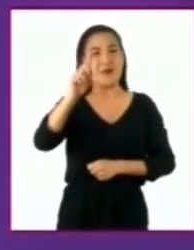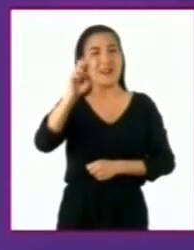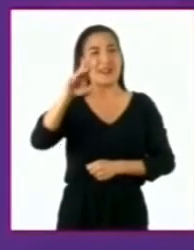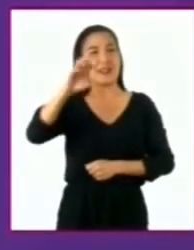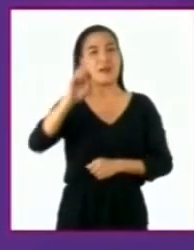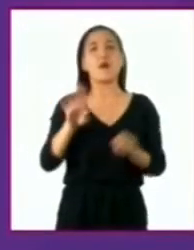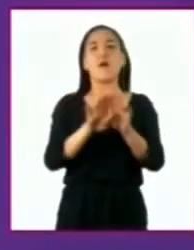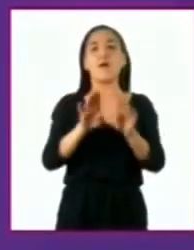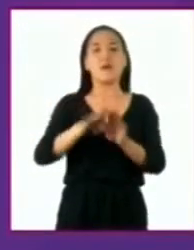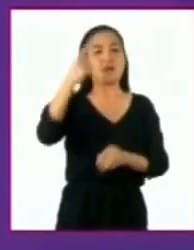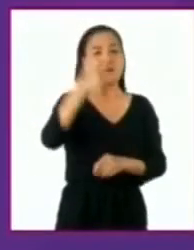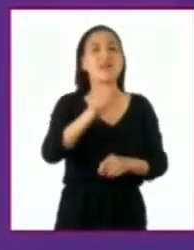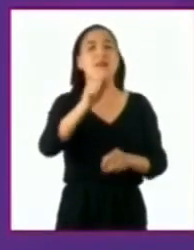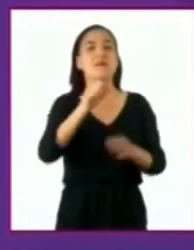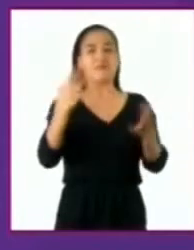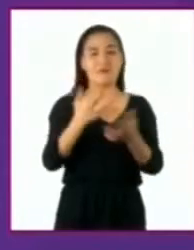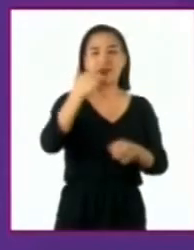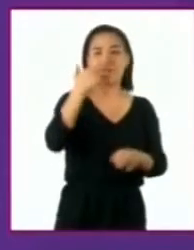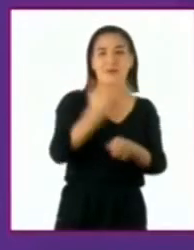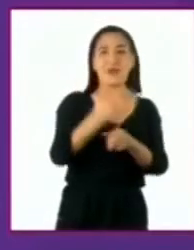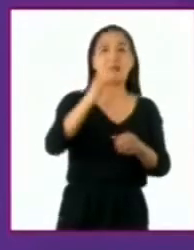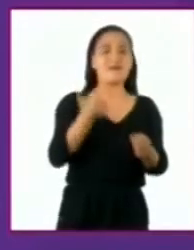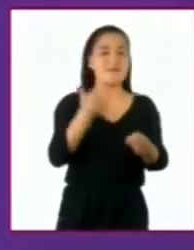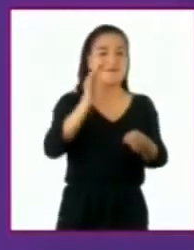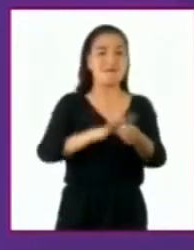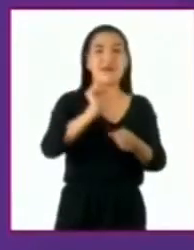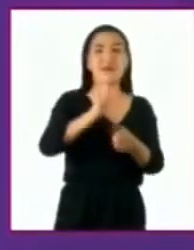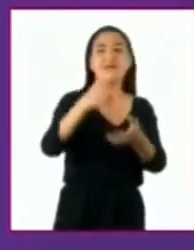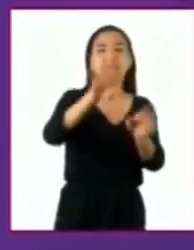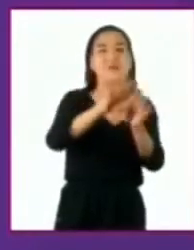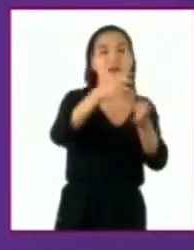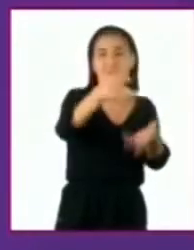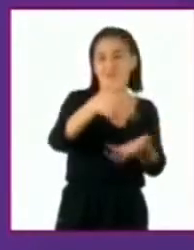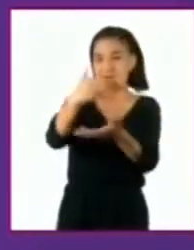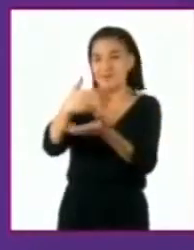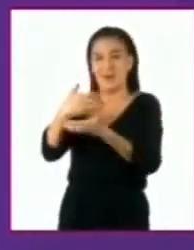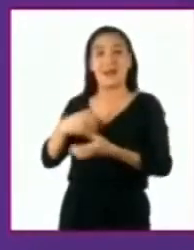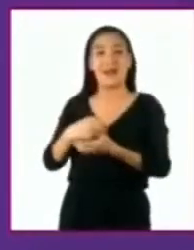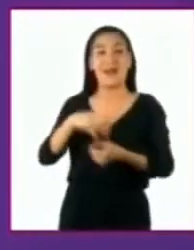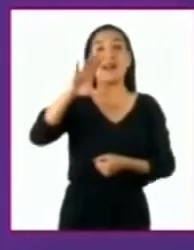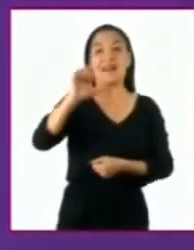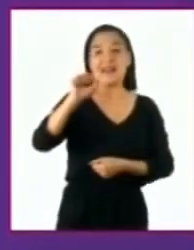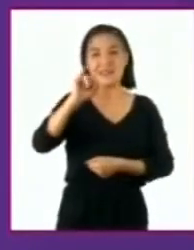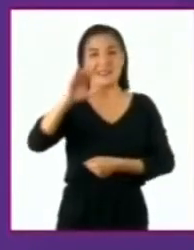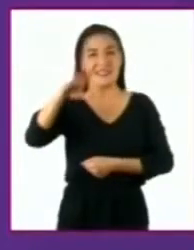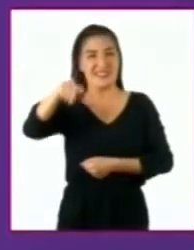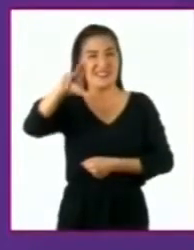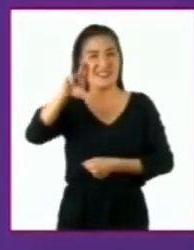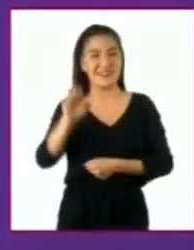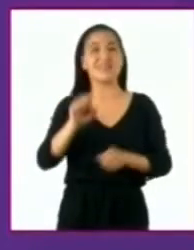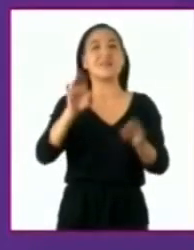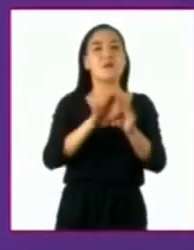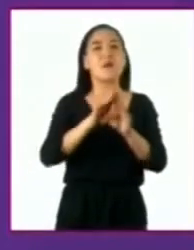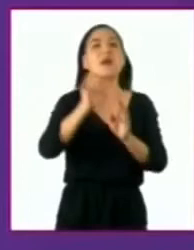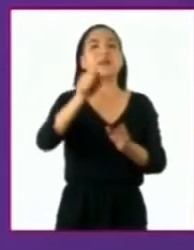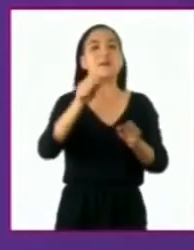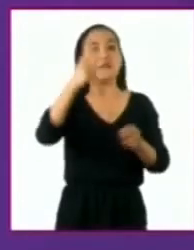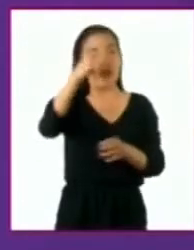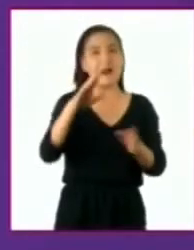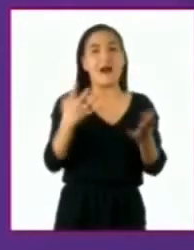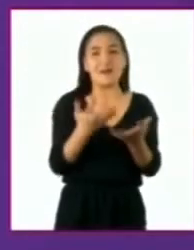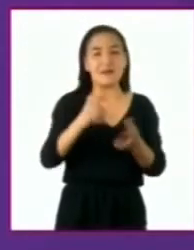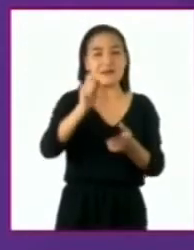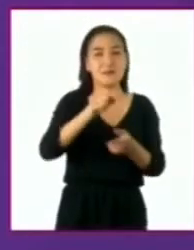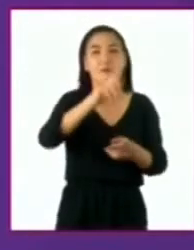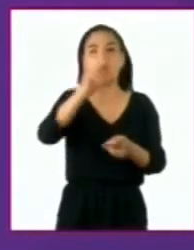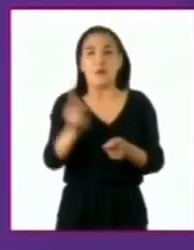de administrar los tributos de diferentes pueblos indígenas. Los caciques, por su parte, los recolectaban directamente de los pueblos